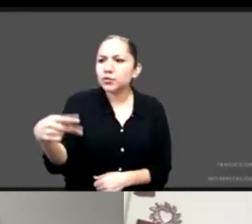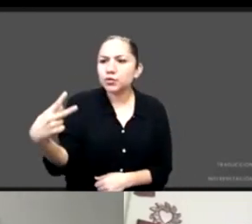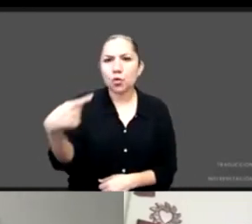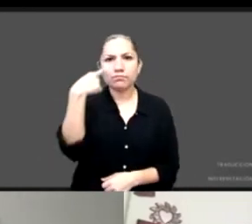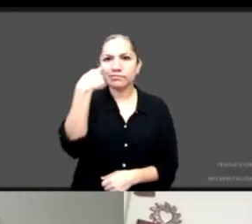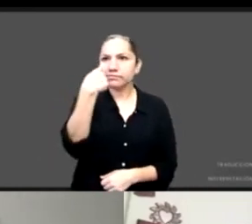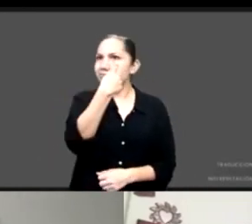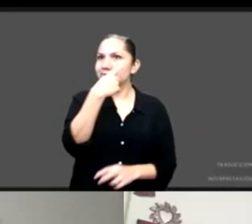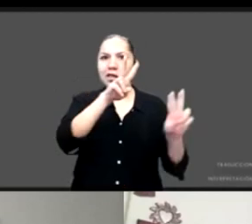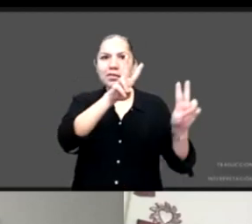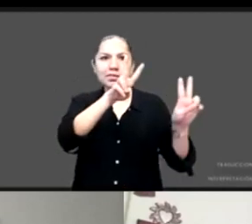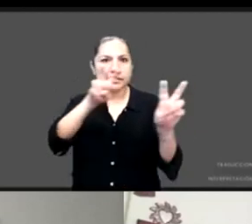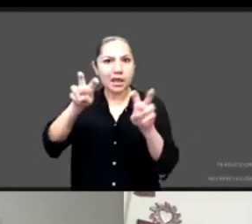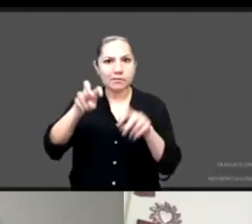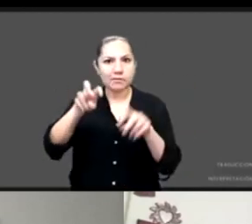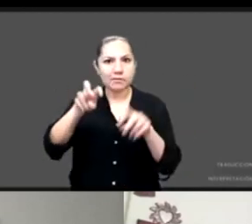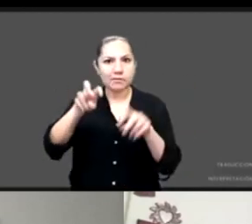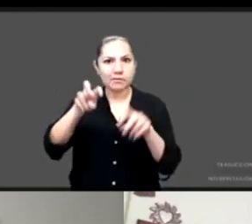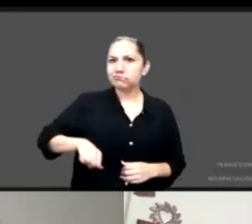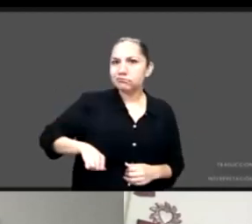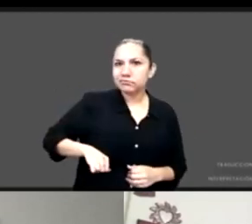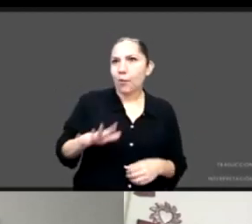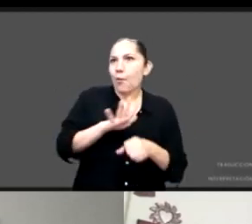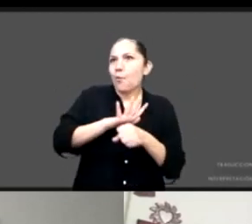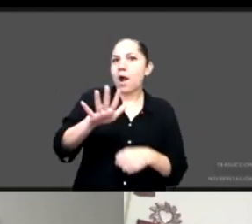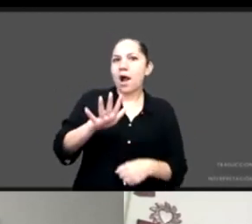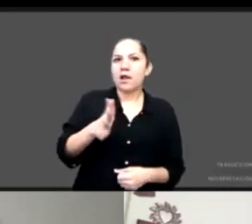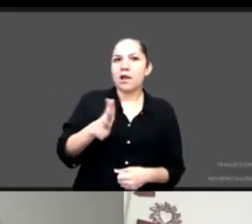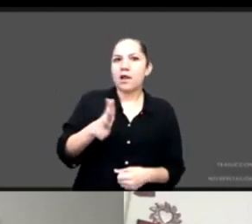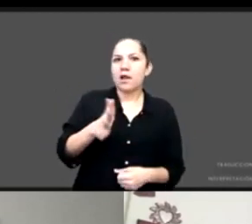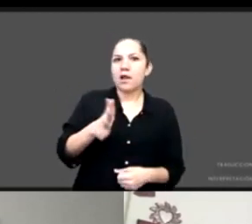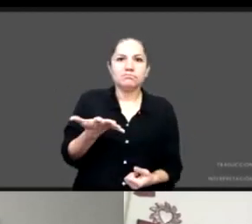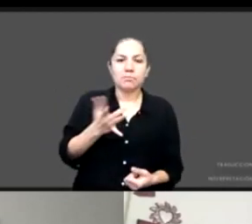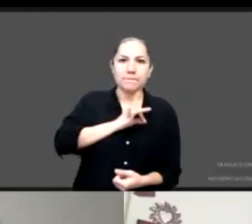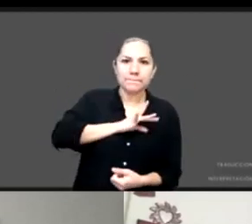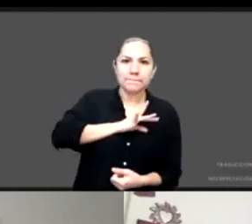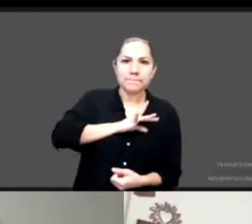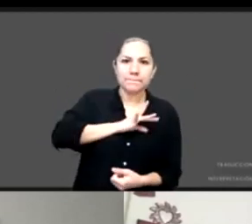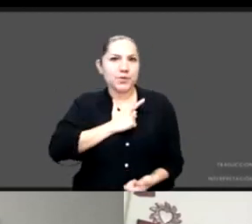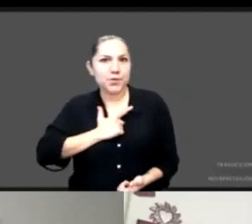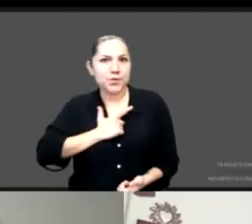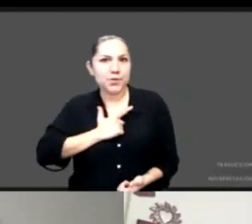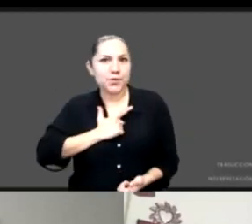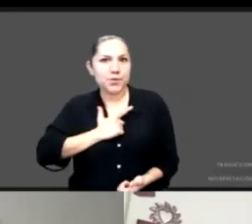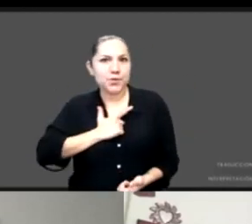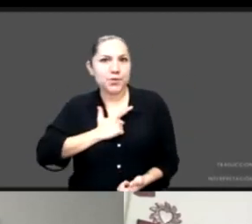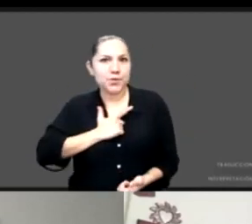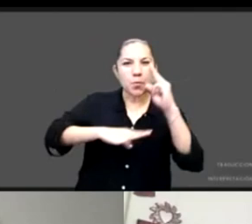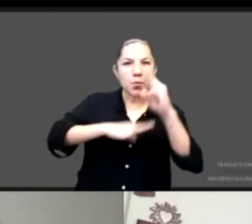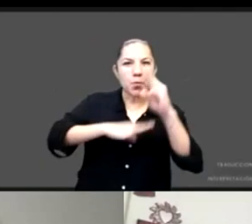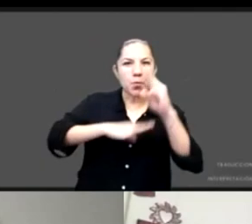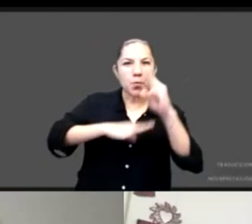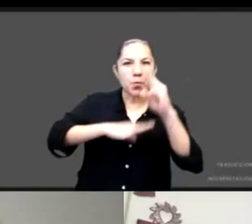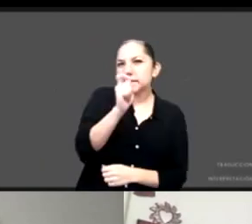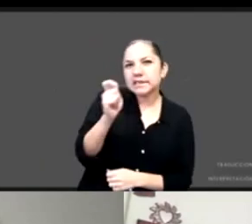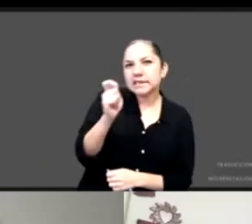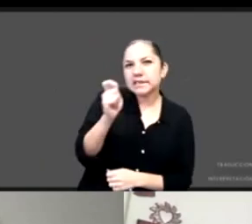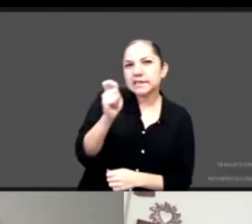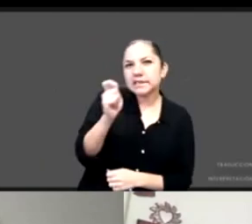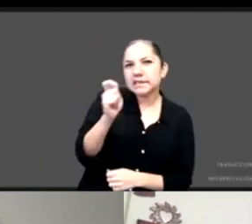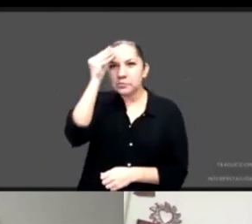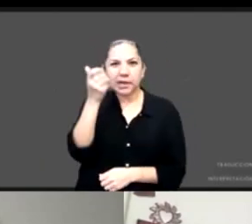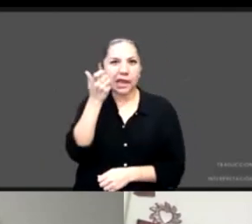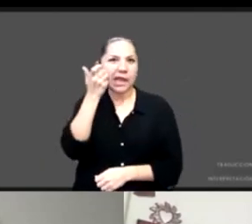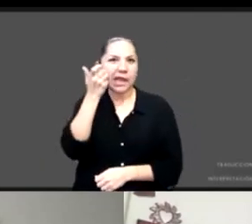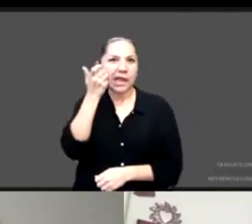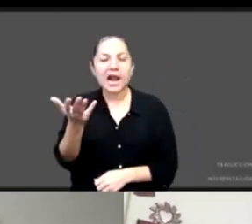las curiosidades que les despierta el mundo. Y entonces, como un complemento a esto, el año pasado hicimos